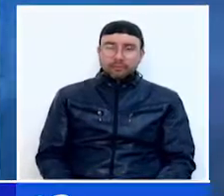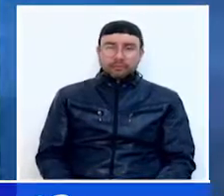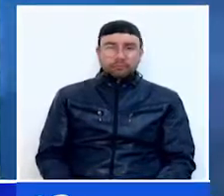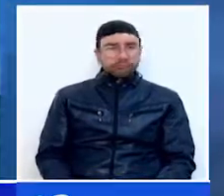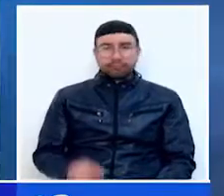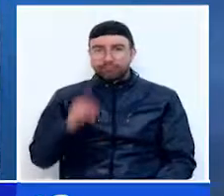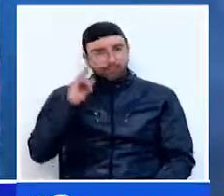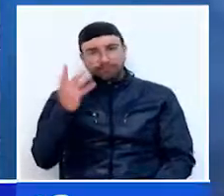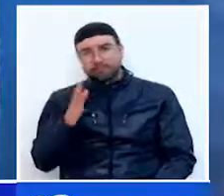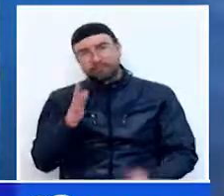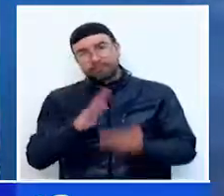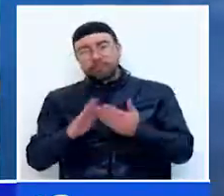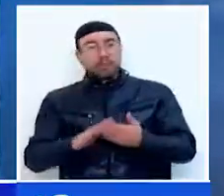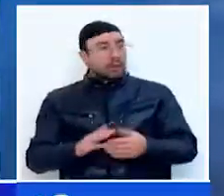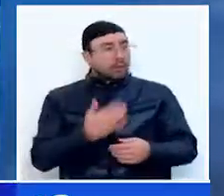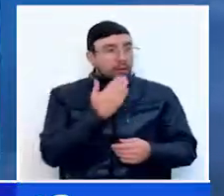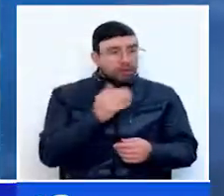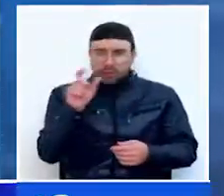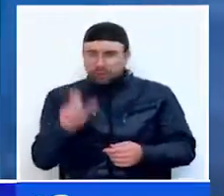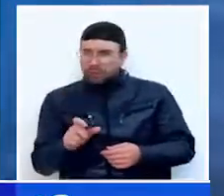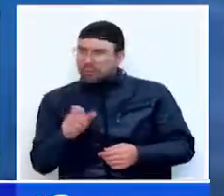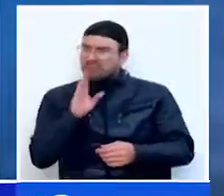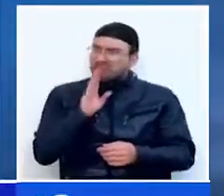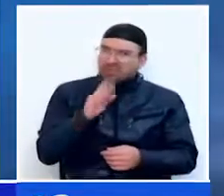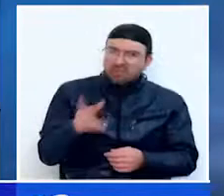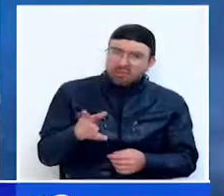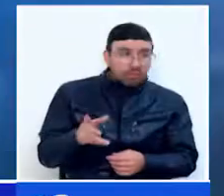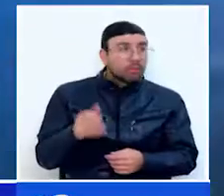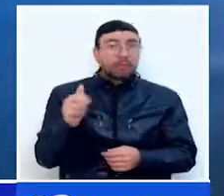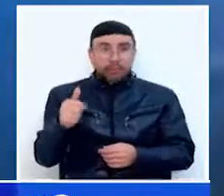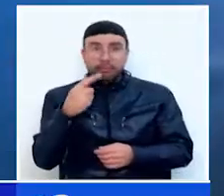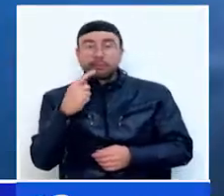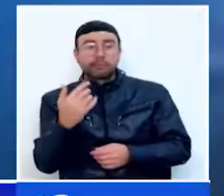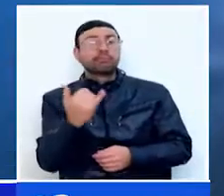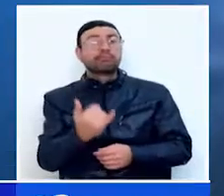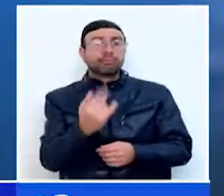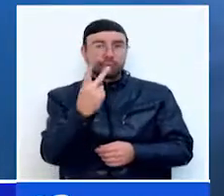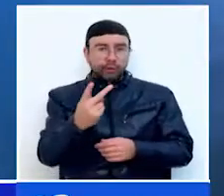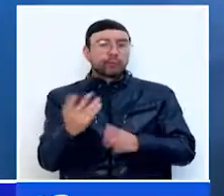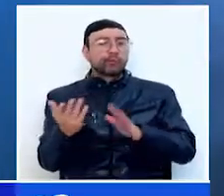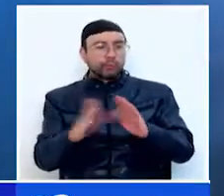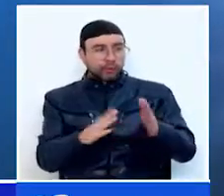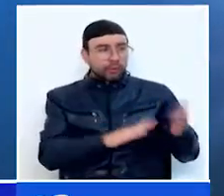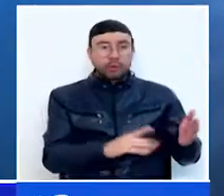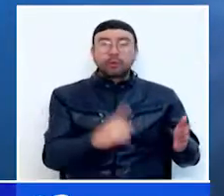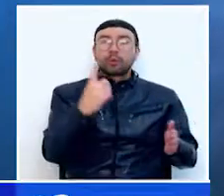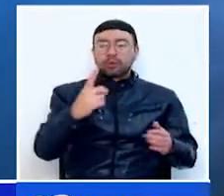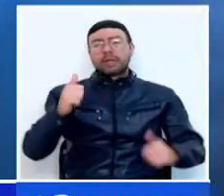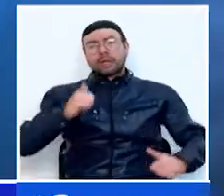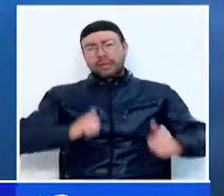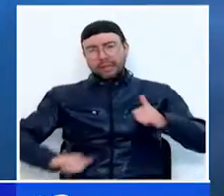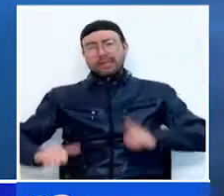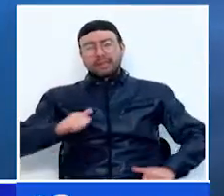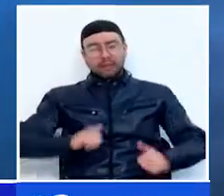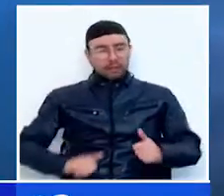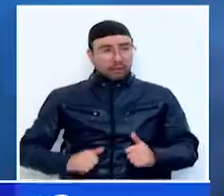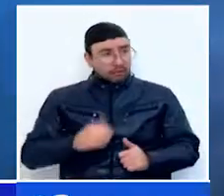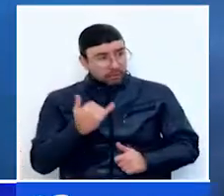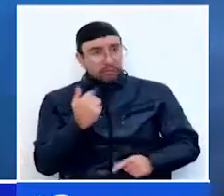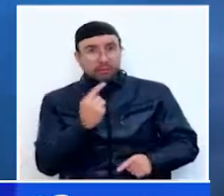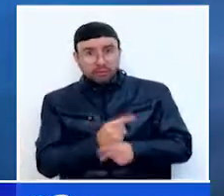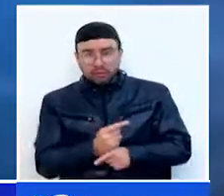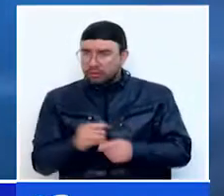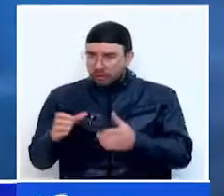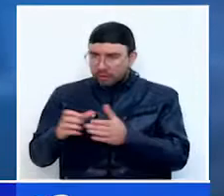El testigo, quien no quiso identificarse por seguridad, confirmó la muerte de dos personas y una más herida. En contraste a este suceso,